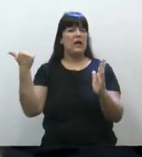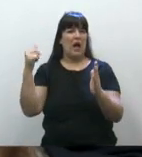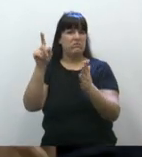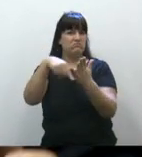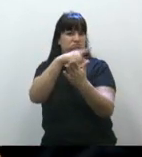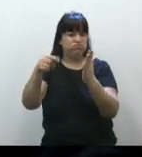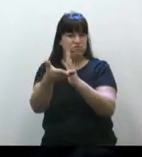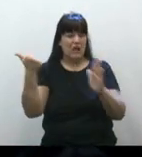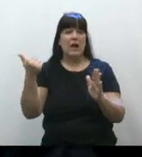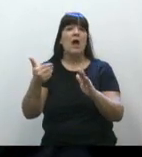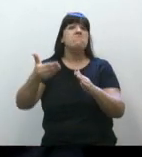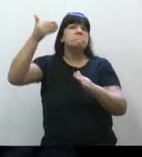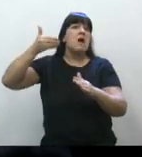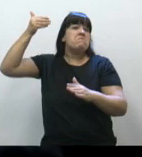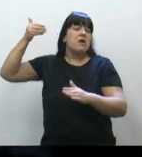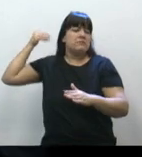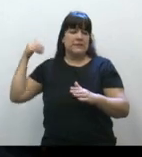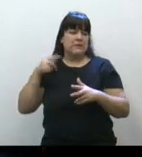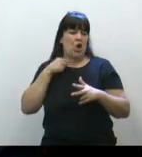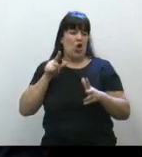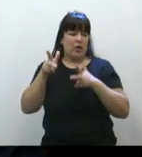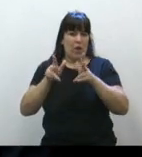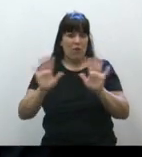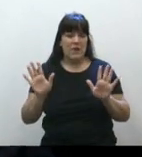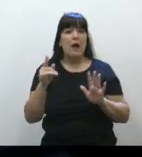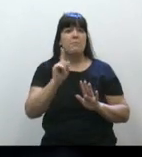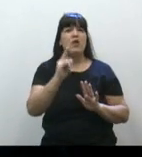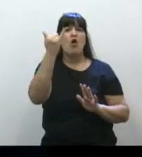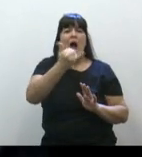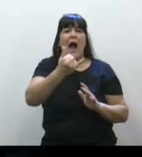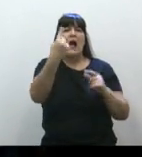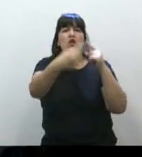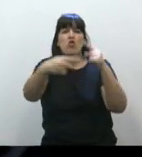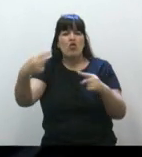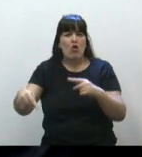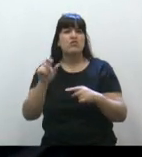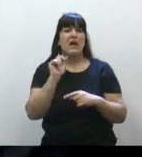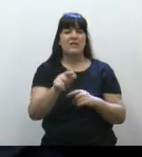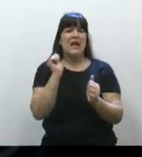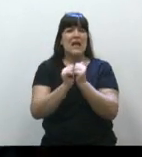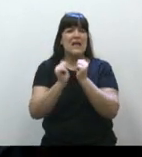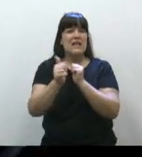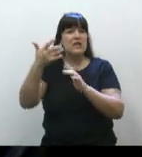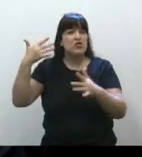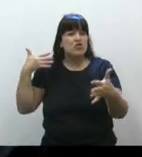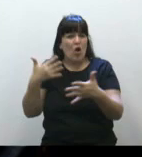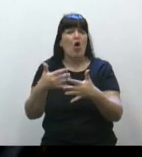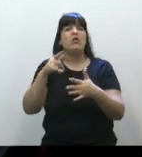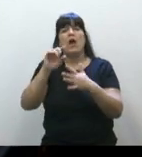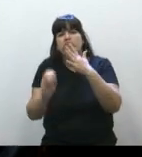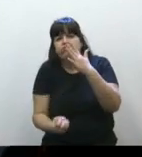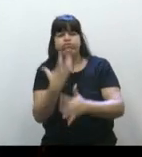remontar más atrás porque hay algo acontecimiento de la historia que nos remontan a la fundación